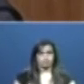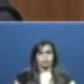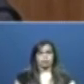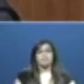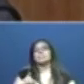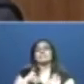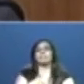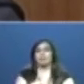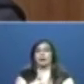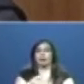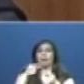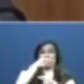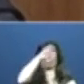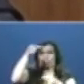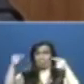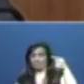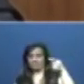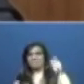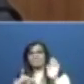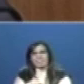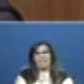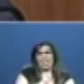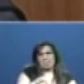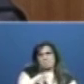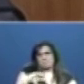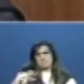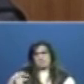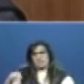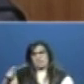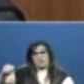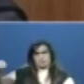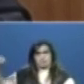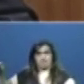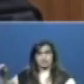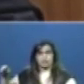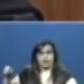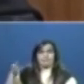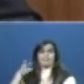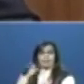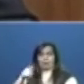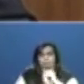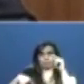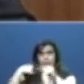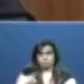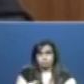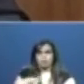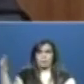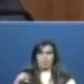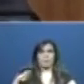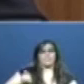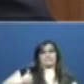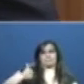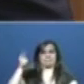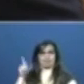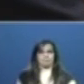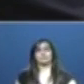significa siempre mayor endeudamiento y a su vez mayores obligaciones y gastos financieros cumplir con